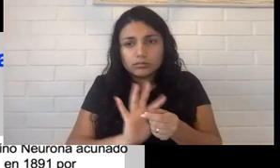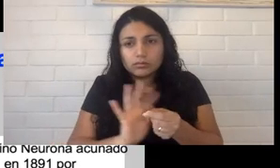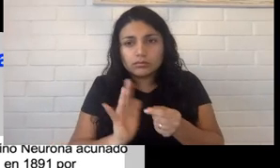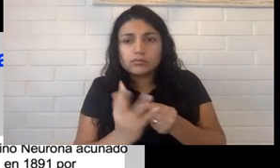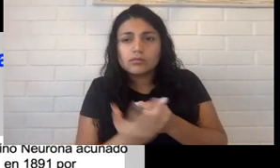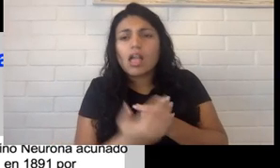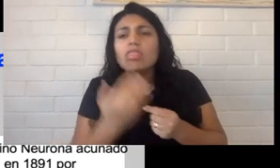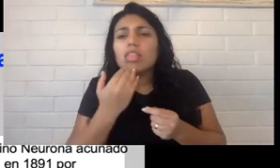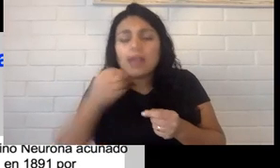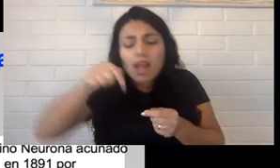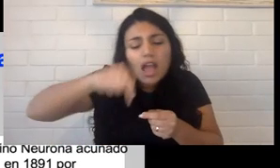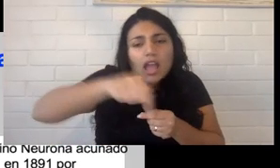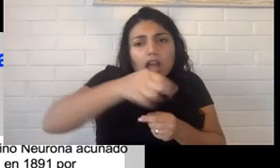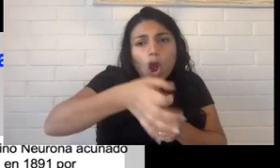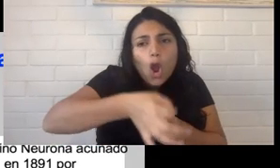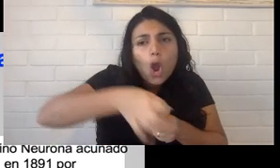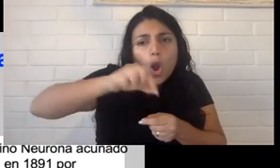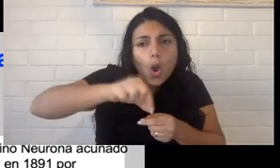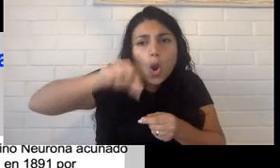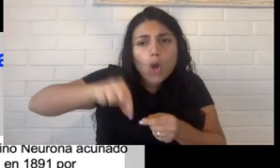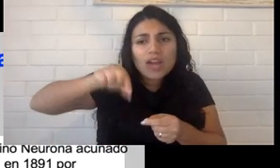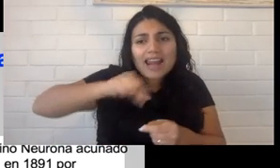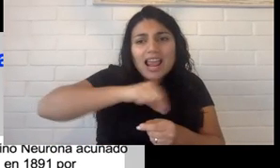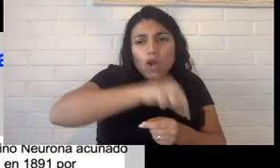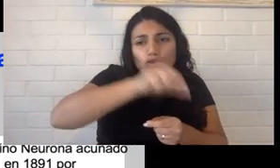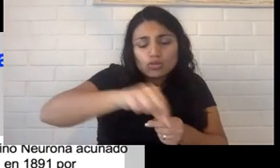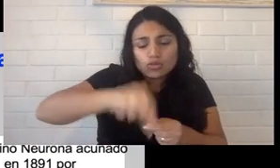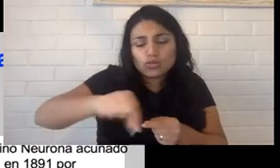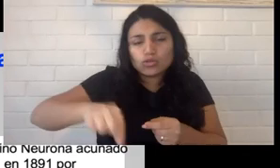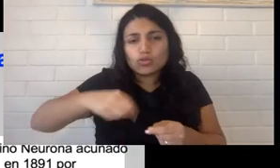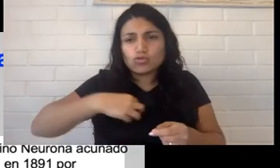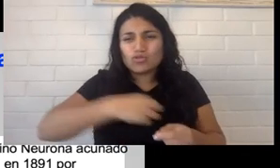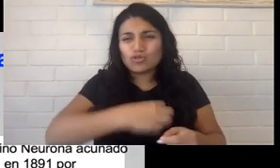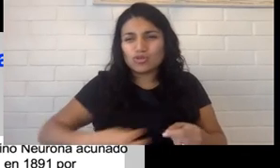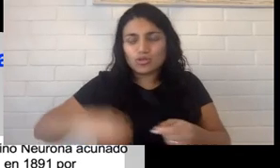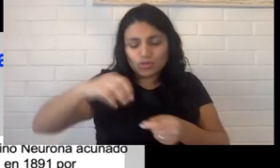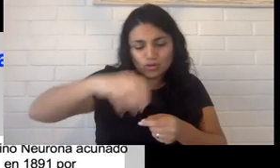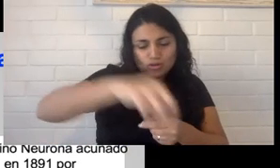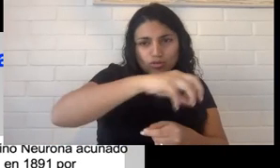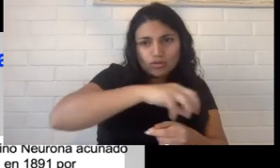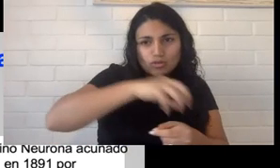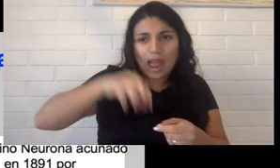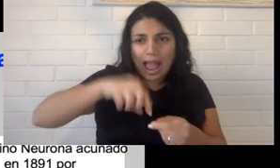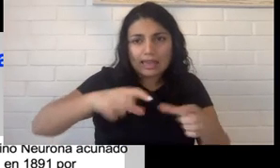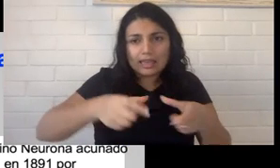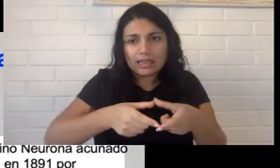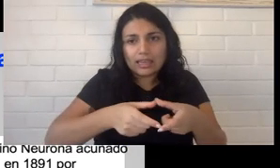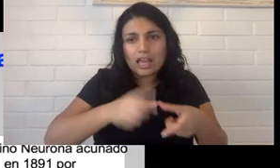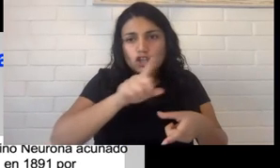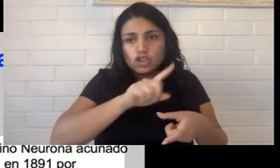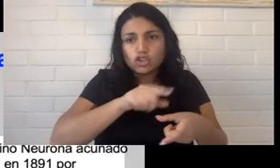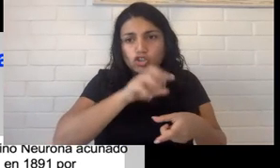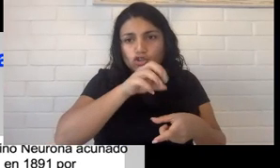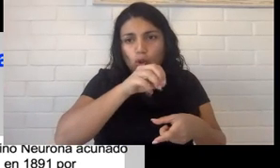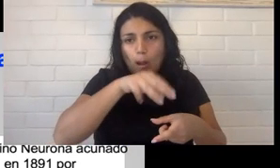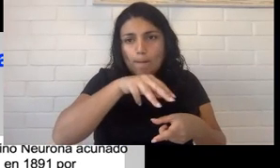organelos que están siendo parte estructural del soma. Usualmente los organelos